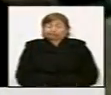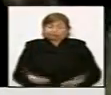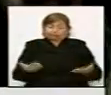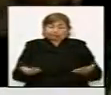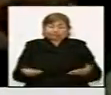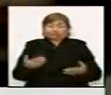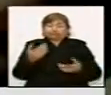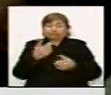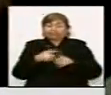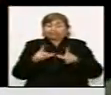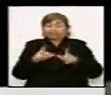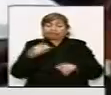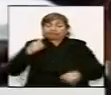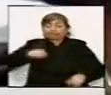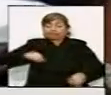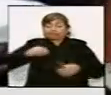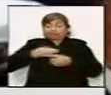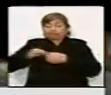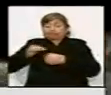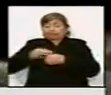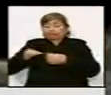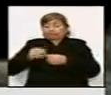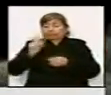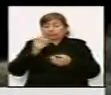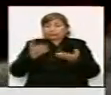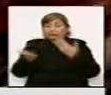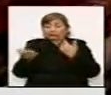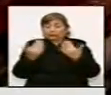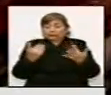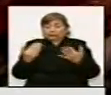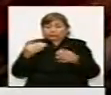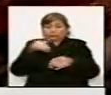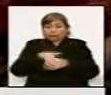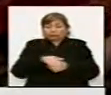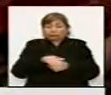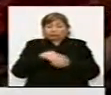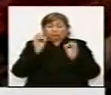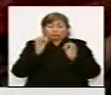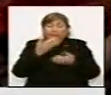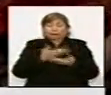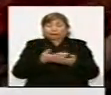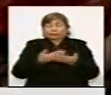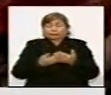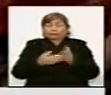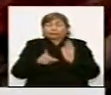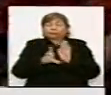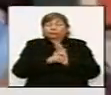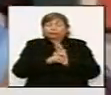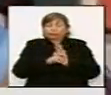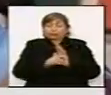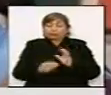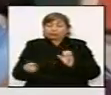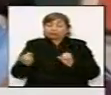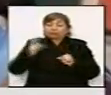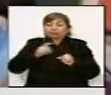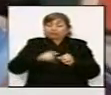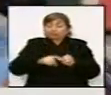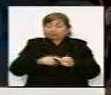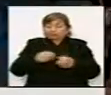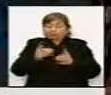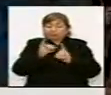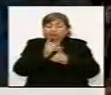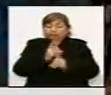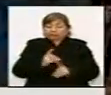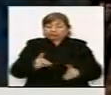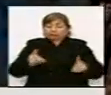causal de vacancia para los alcaldes provinciales que no convoquen elecciones en el plazo previsto por ley. Además, incorpora un mecanismo